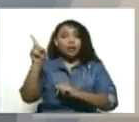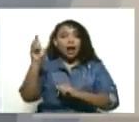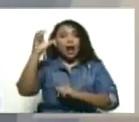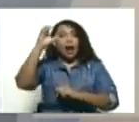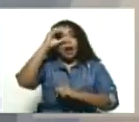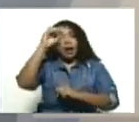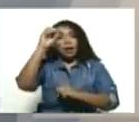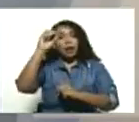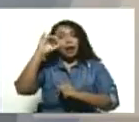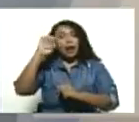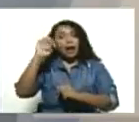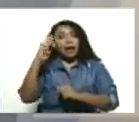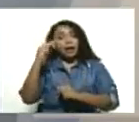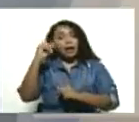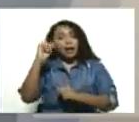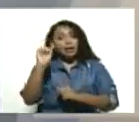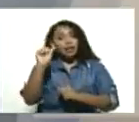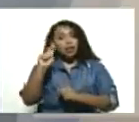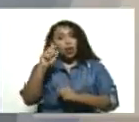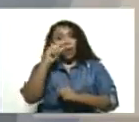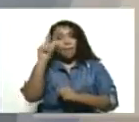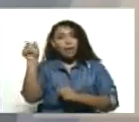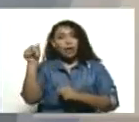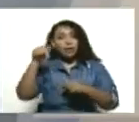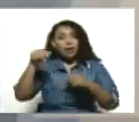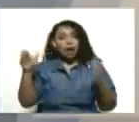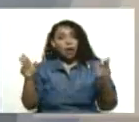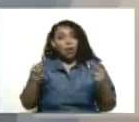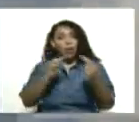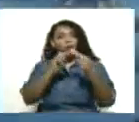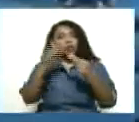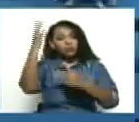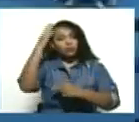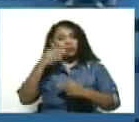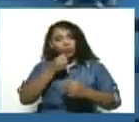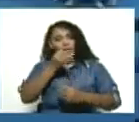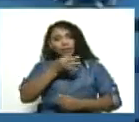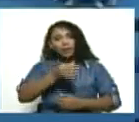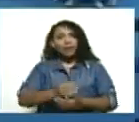Villegas y nos tiene información de interés desde este encuentro Buenas tardes